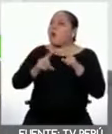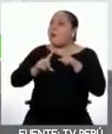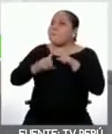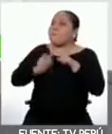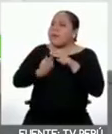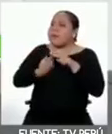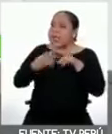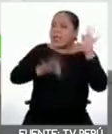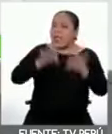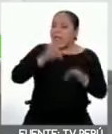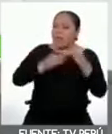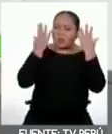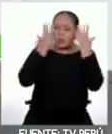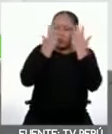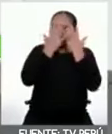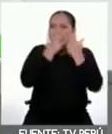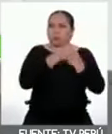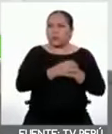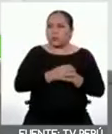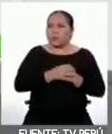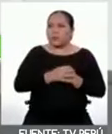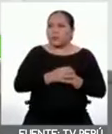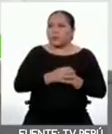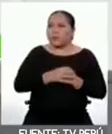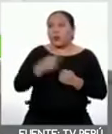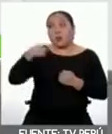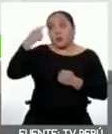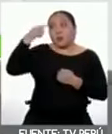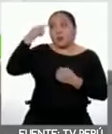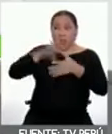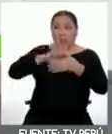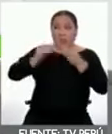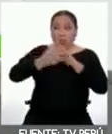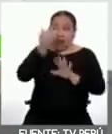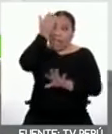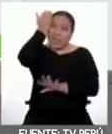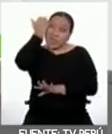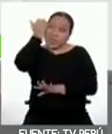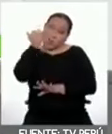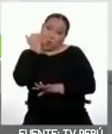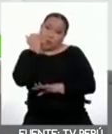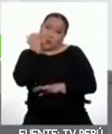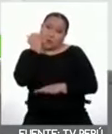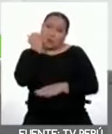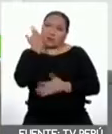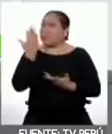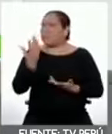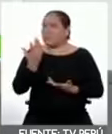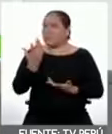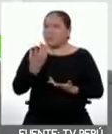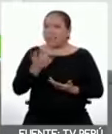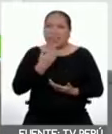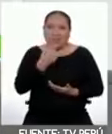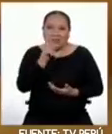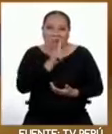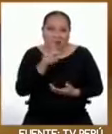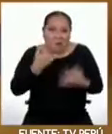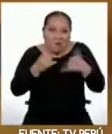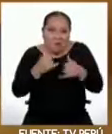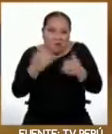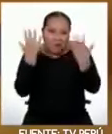comienza el teatro de sombras? Me imagino que debe ser una historia muy antigua. Porque ¿quién no ha jugado alguna vez con su